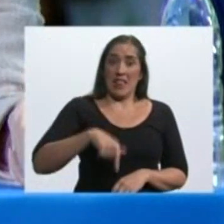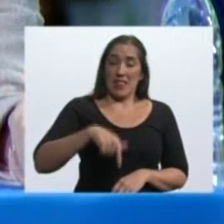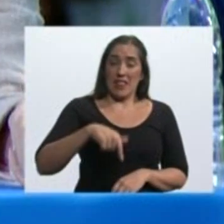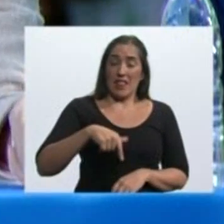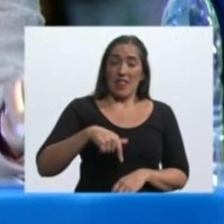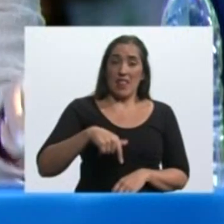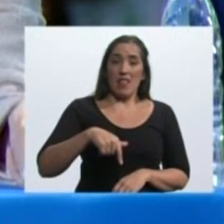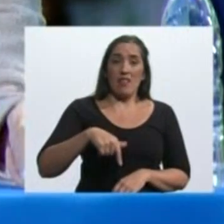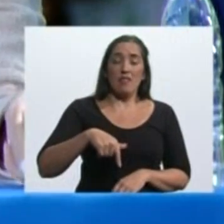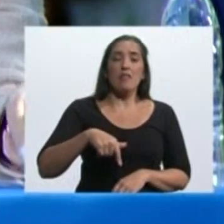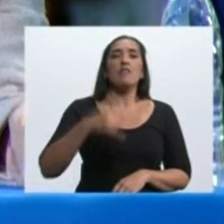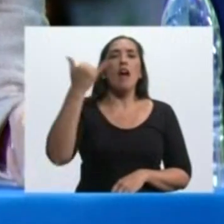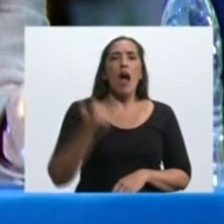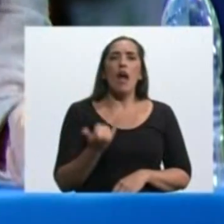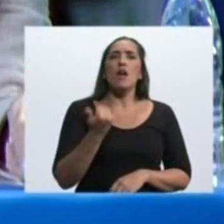donde tenemos